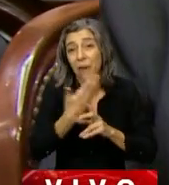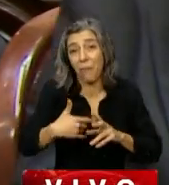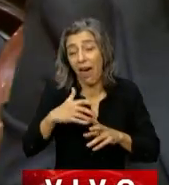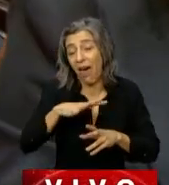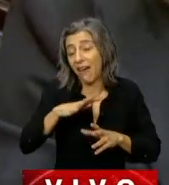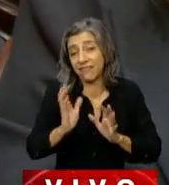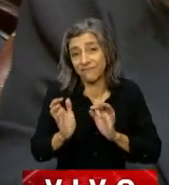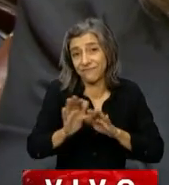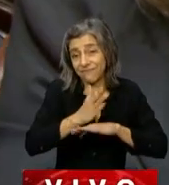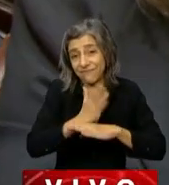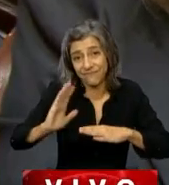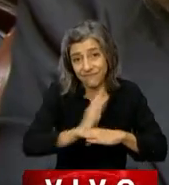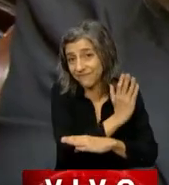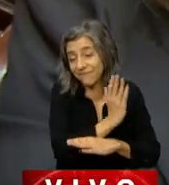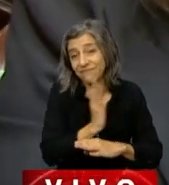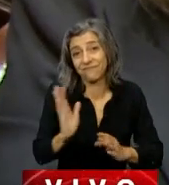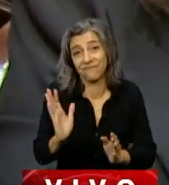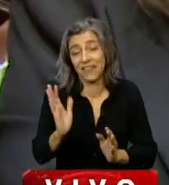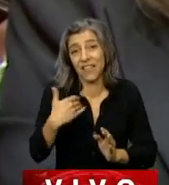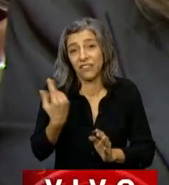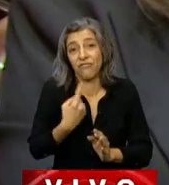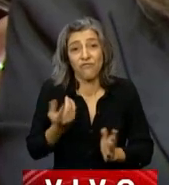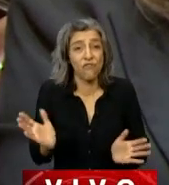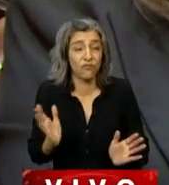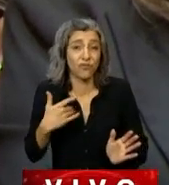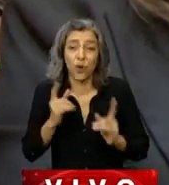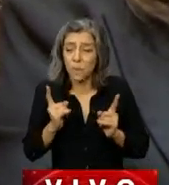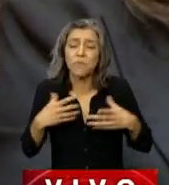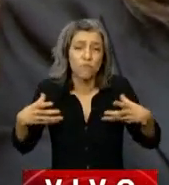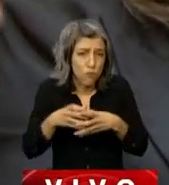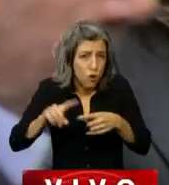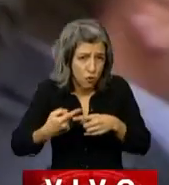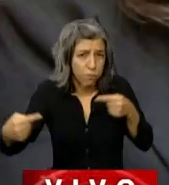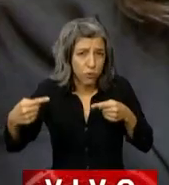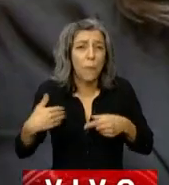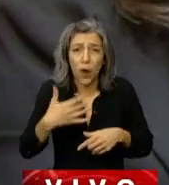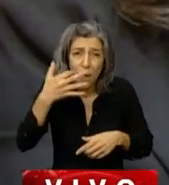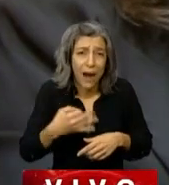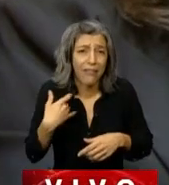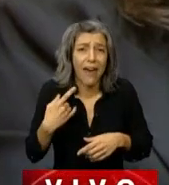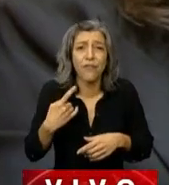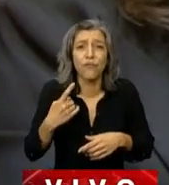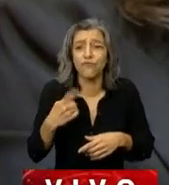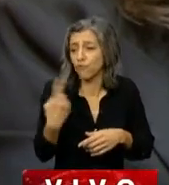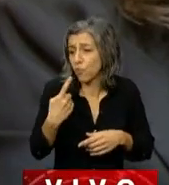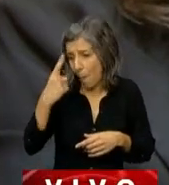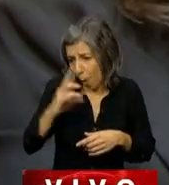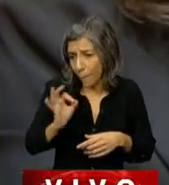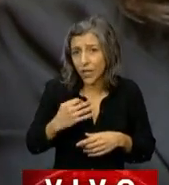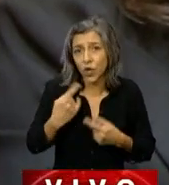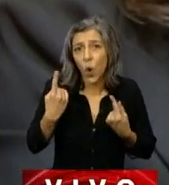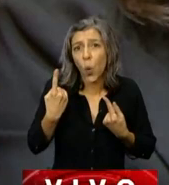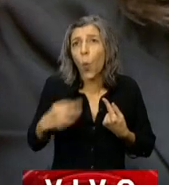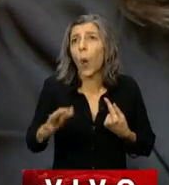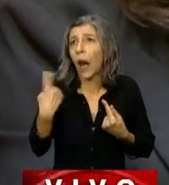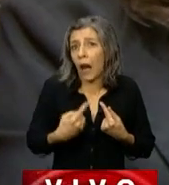esto no es solo la opinión que tenemos quienes militamos en partido de la oposición. Quisiera que le pregunten a muchos de los diputados del oficialismo que conocen la provincia